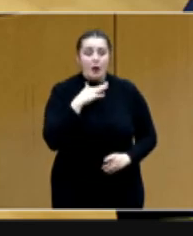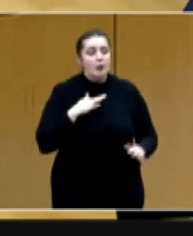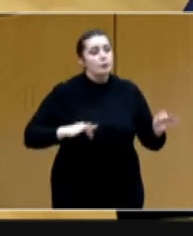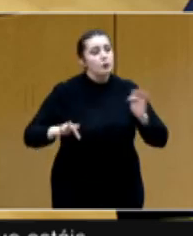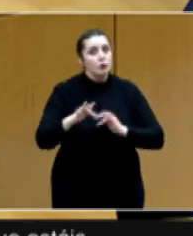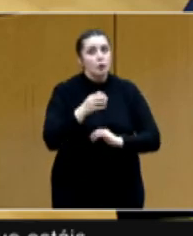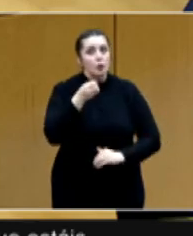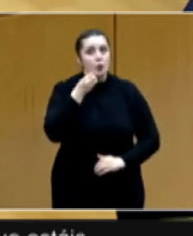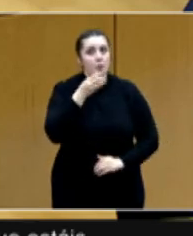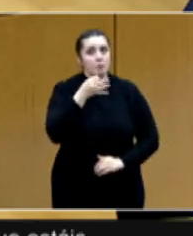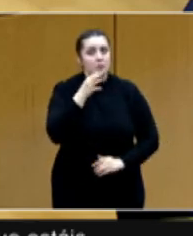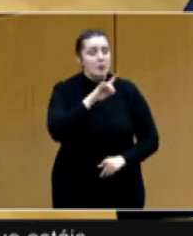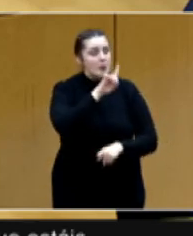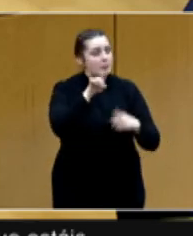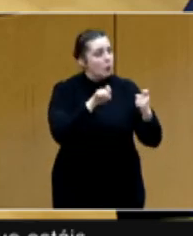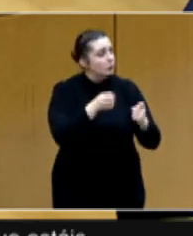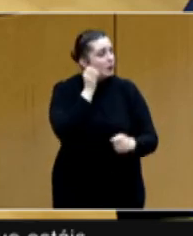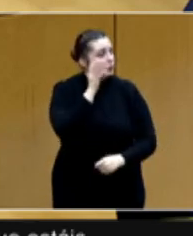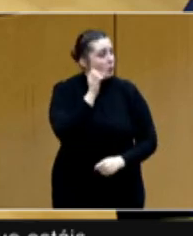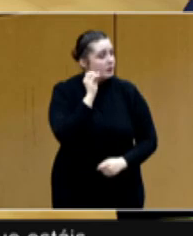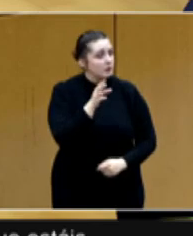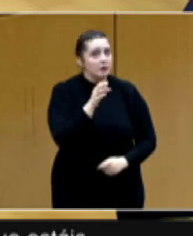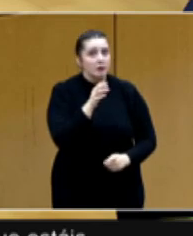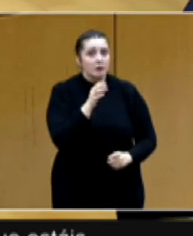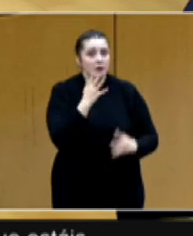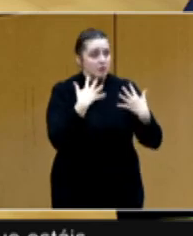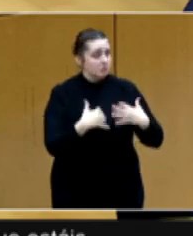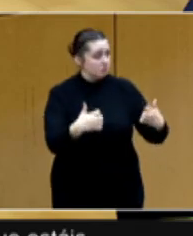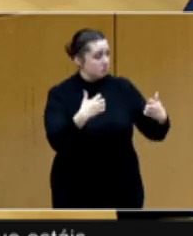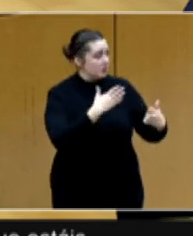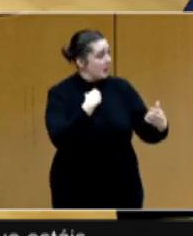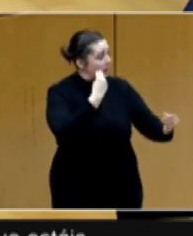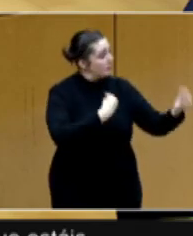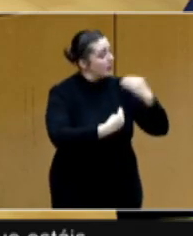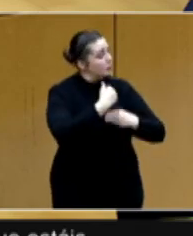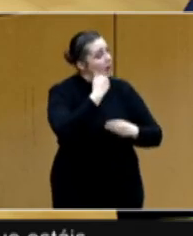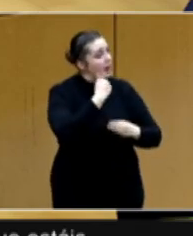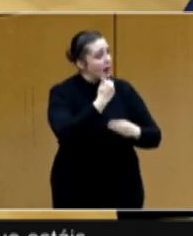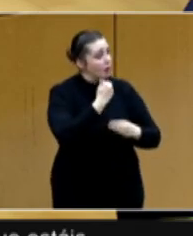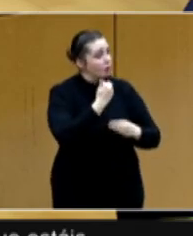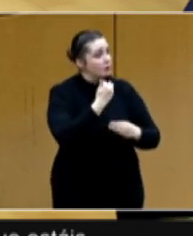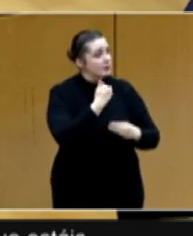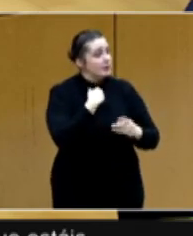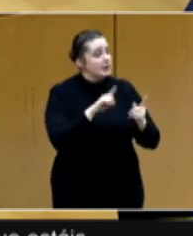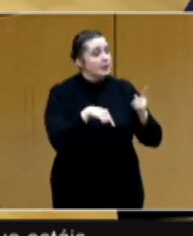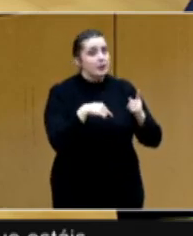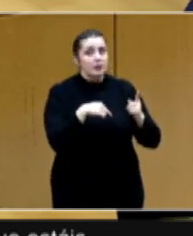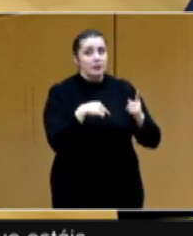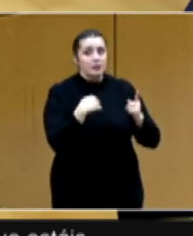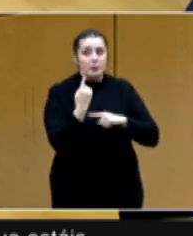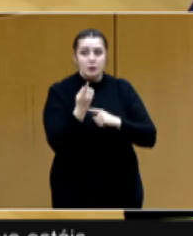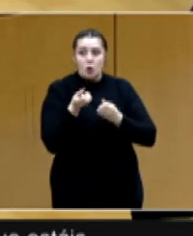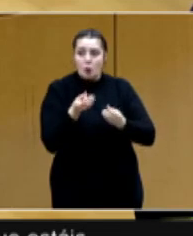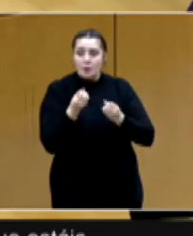de preguntas de comentarios en primer lugar al público presente y luego daremos paso por si hubiese alguna pregunta o comentario